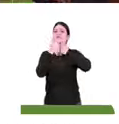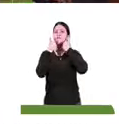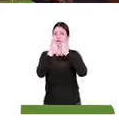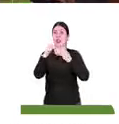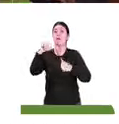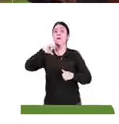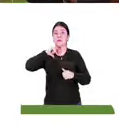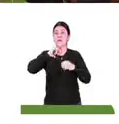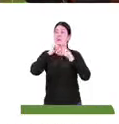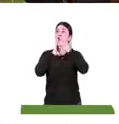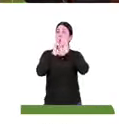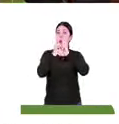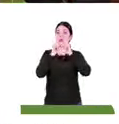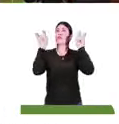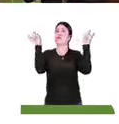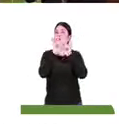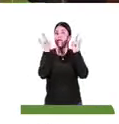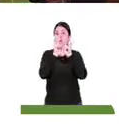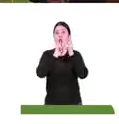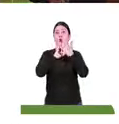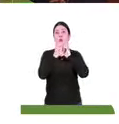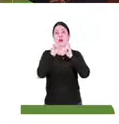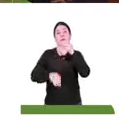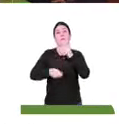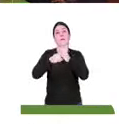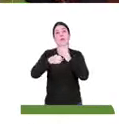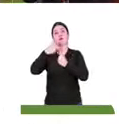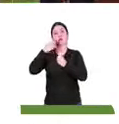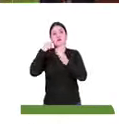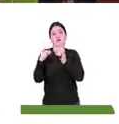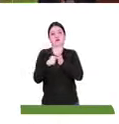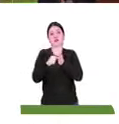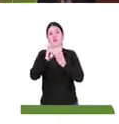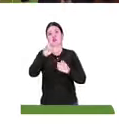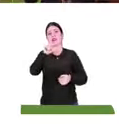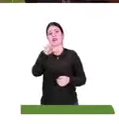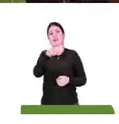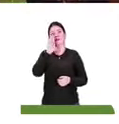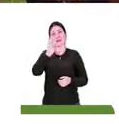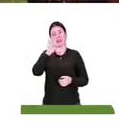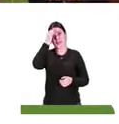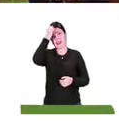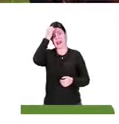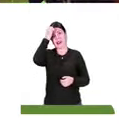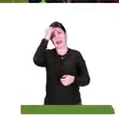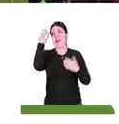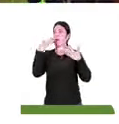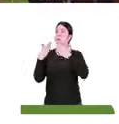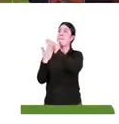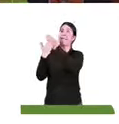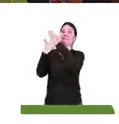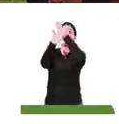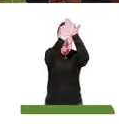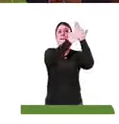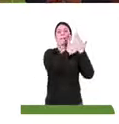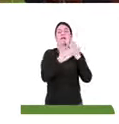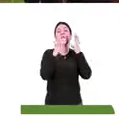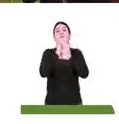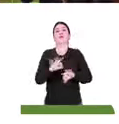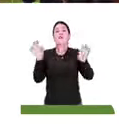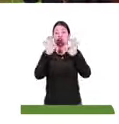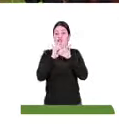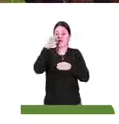Wi-Fi y puertos USB. Asimismo, todo un sistema de señalización muy importante ubicado al interior de los vehículos